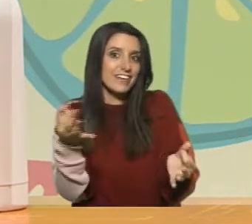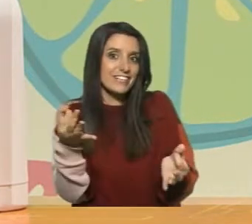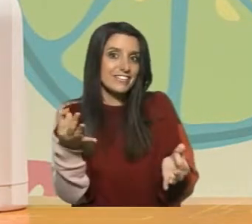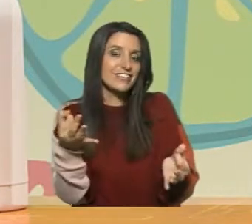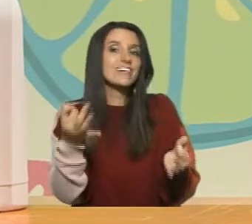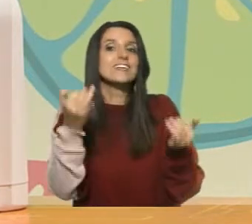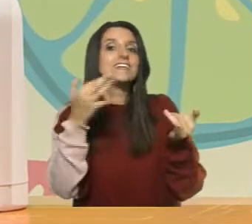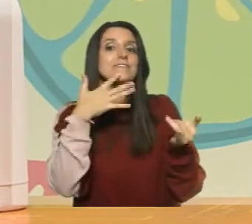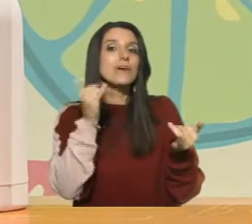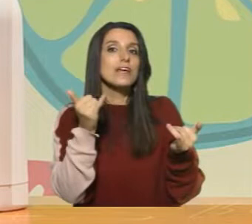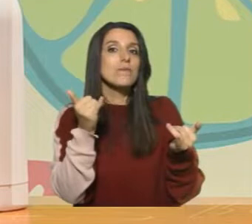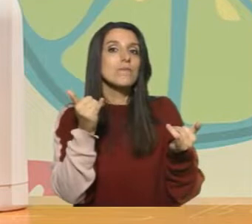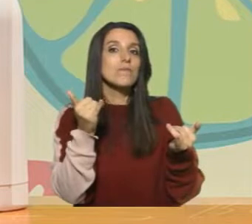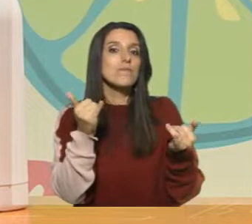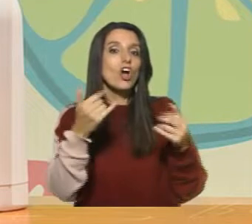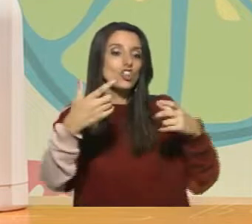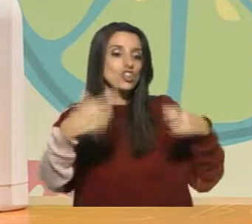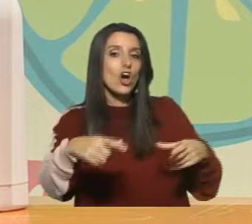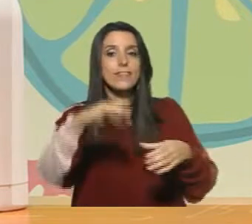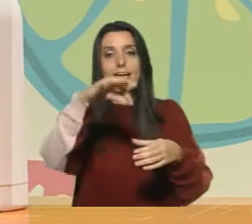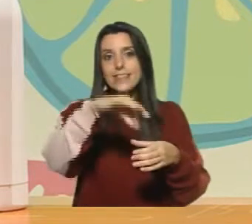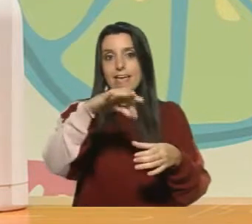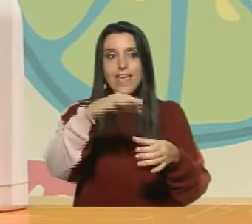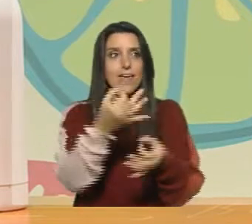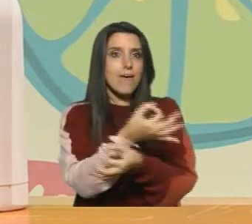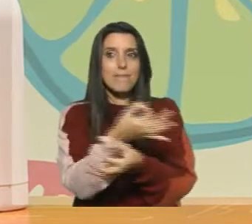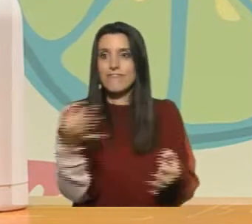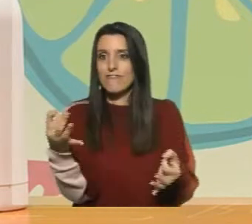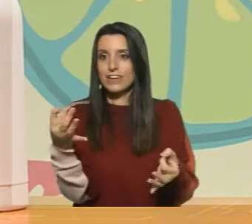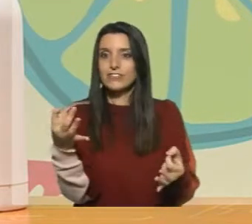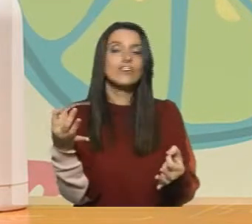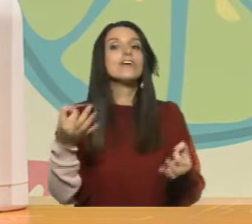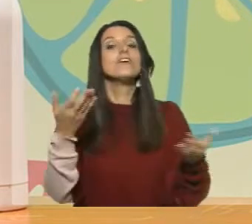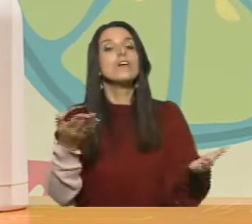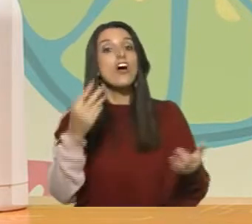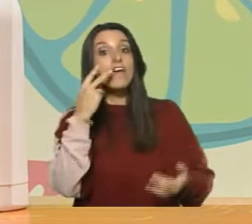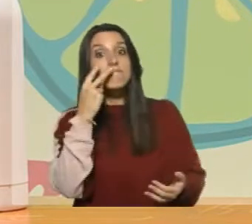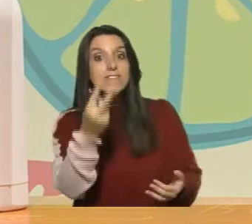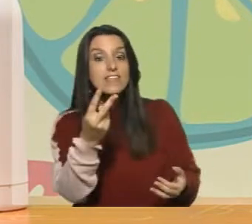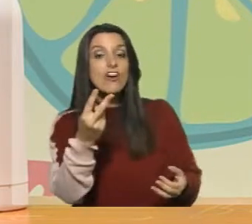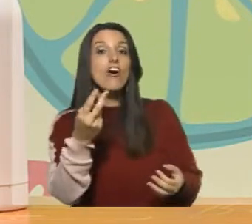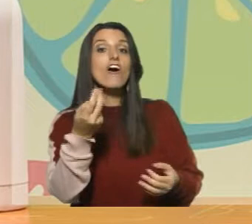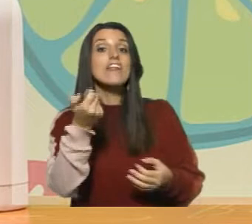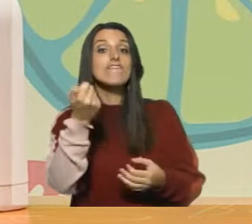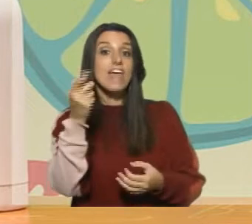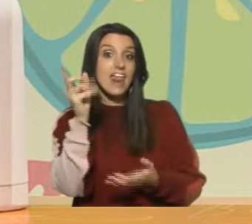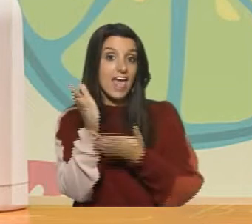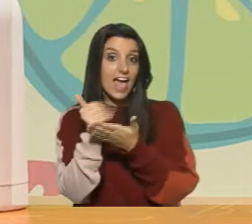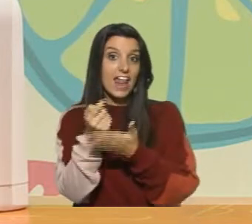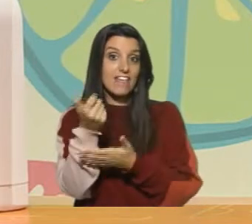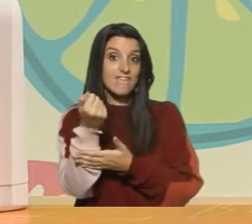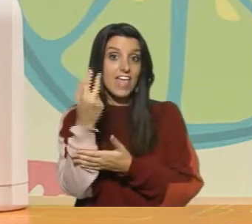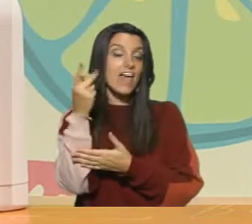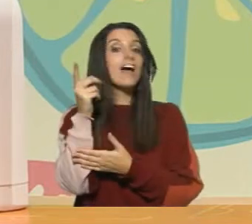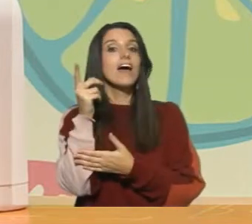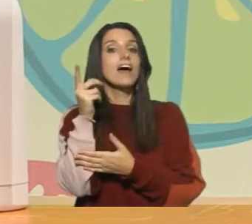Si el té y la torta van como muy de la mano, ¿no? Los miramos desde Rivera. Ay, aquí. Los miramos desde